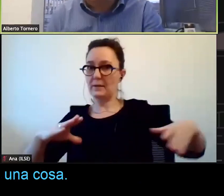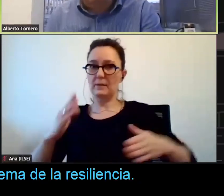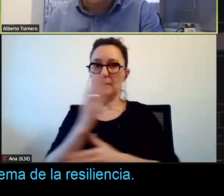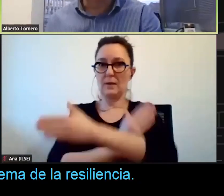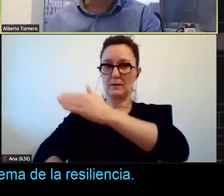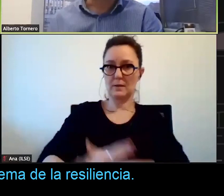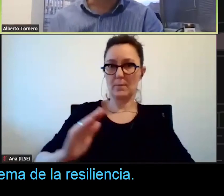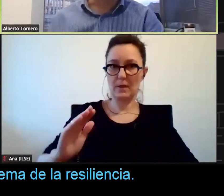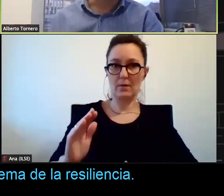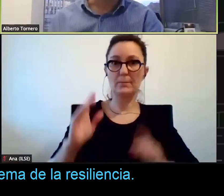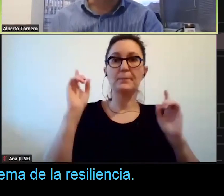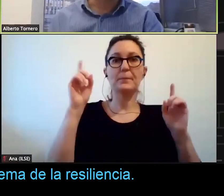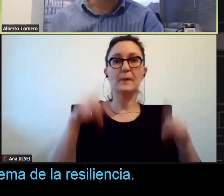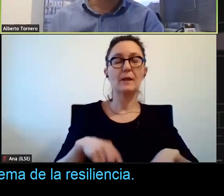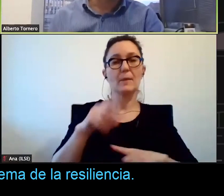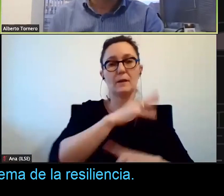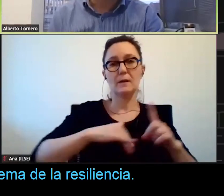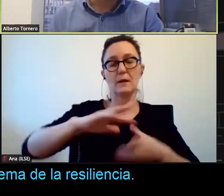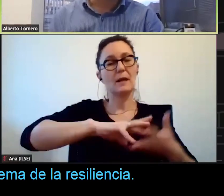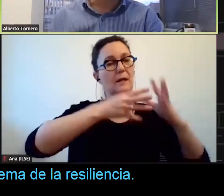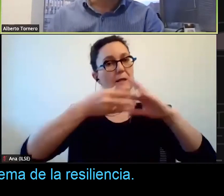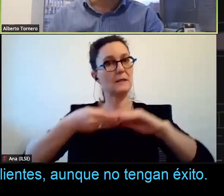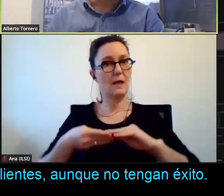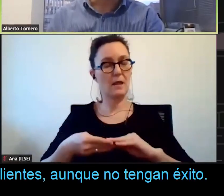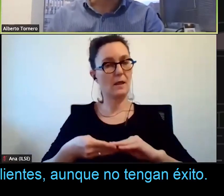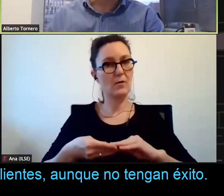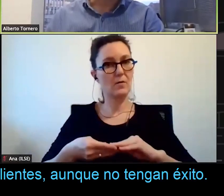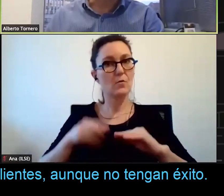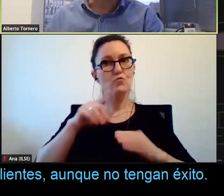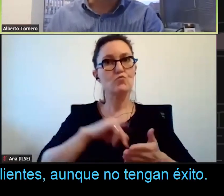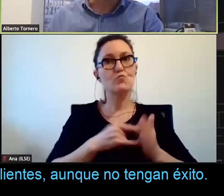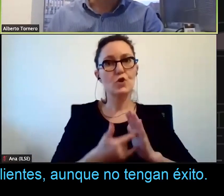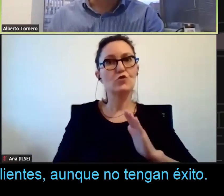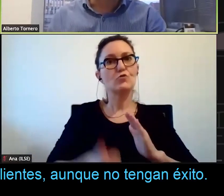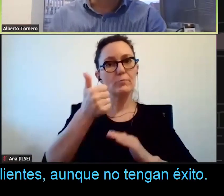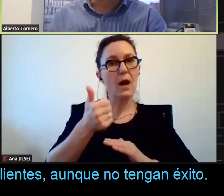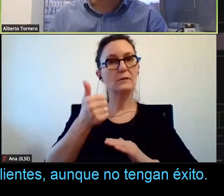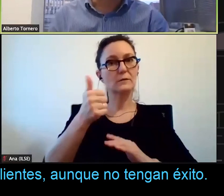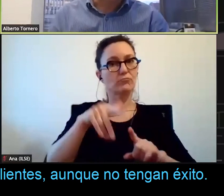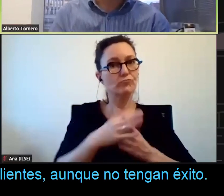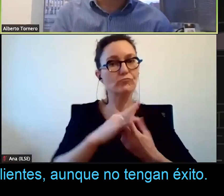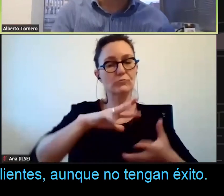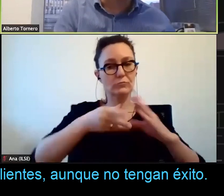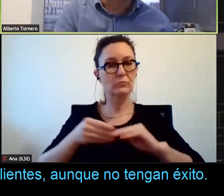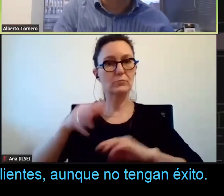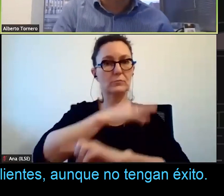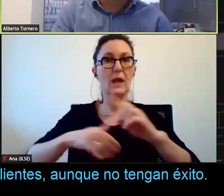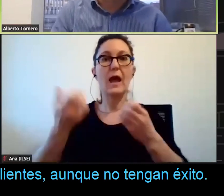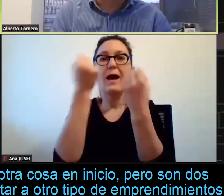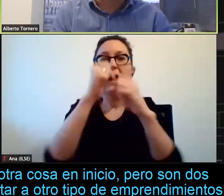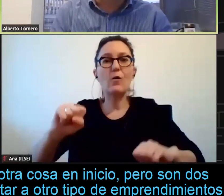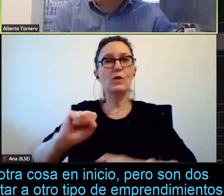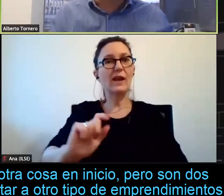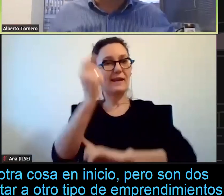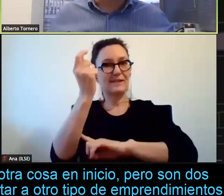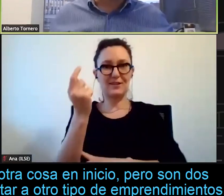por supuesto, el tema de la resiliencia. Son proyectos mucho más resilientes, aunque no tengan éxito. También es